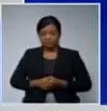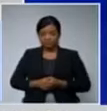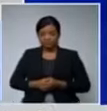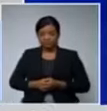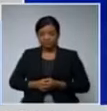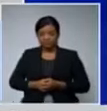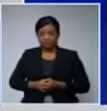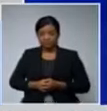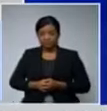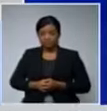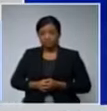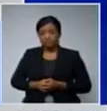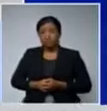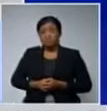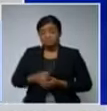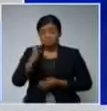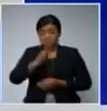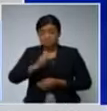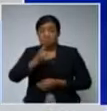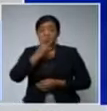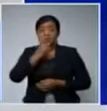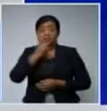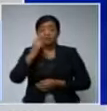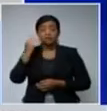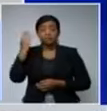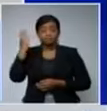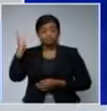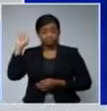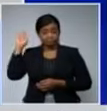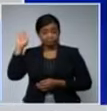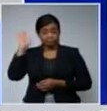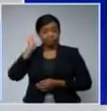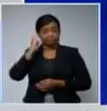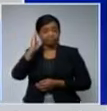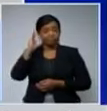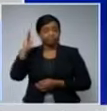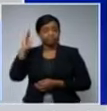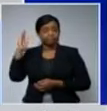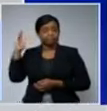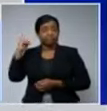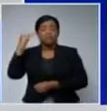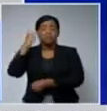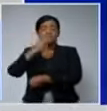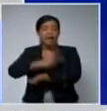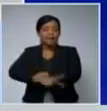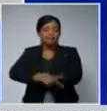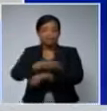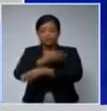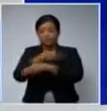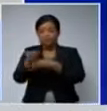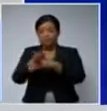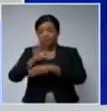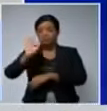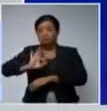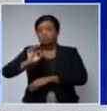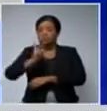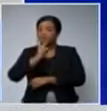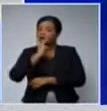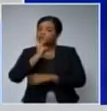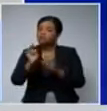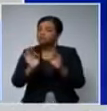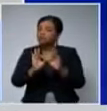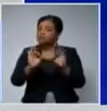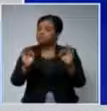Rusia, España, Brasil, Reino Unido, Italia y Estados Unidos con los porcientos más elevados de